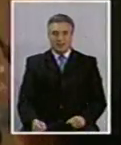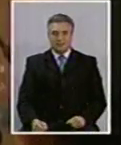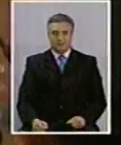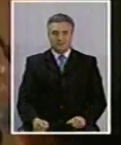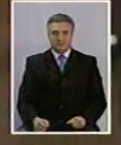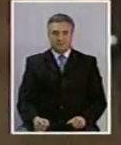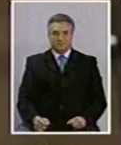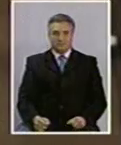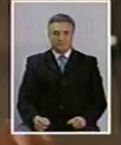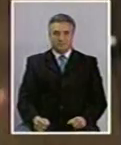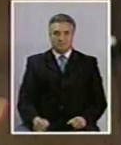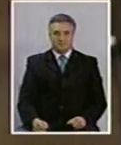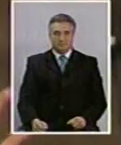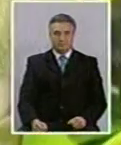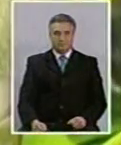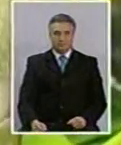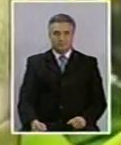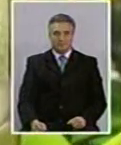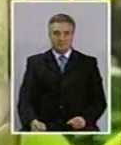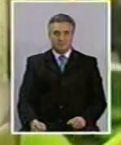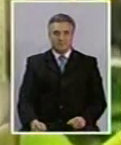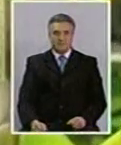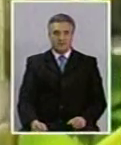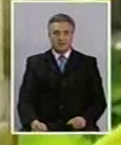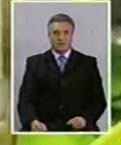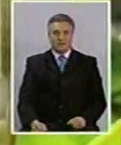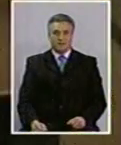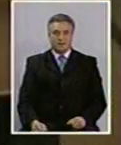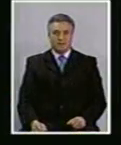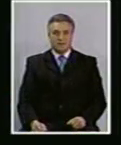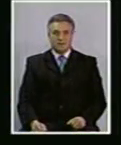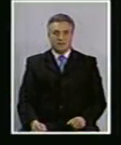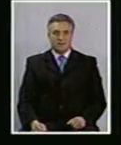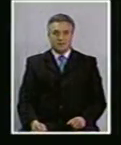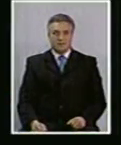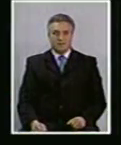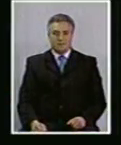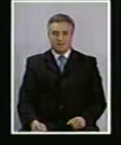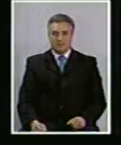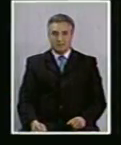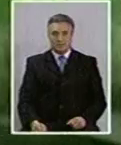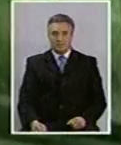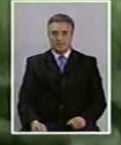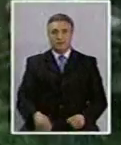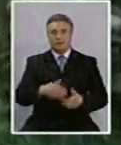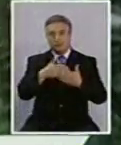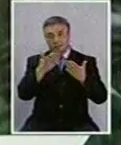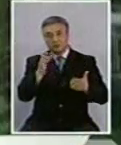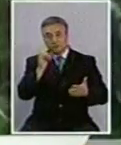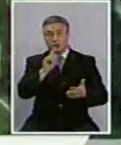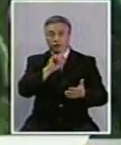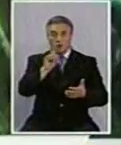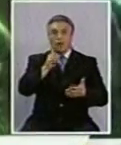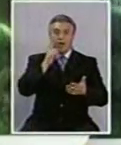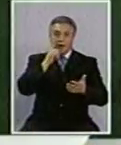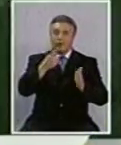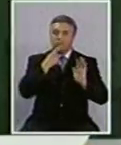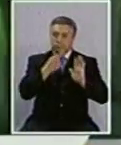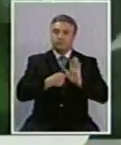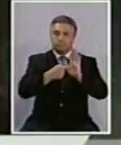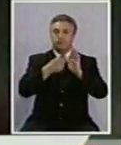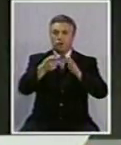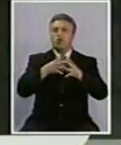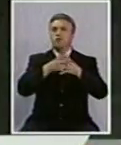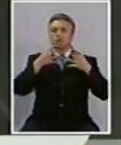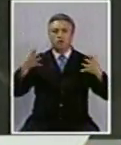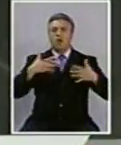I've always wanted to be a queen. Parade, smiling. Rumores o no, la cantante de la promoción se ha visto muy